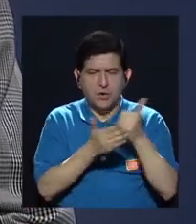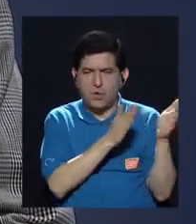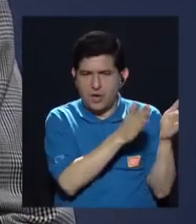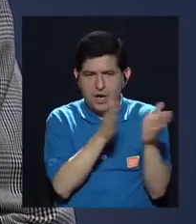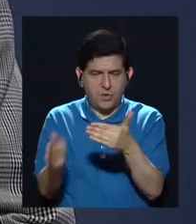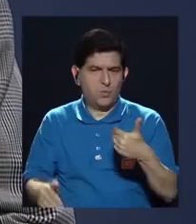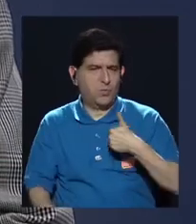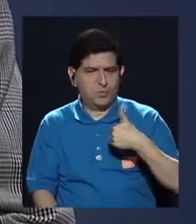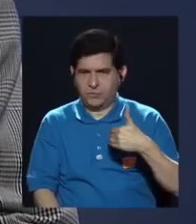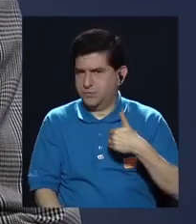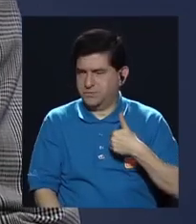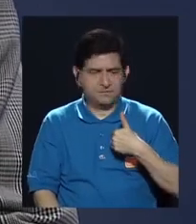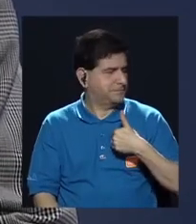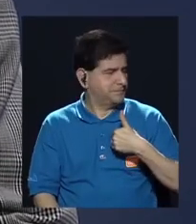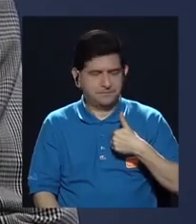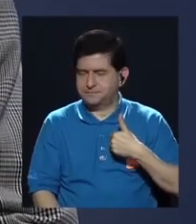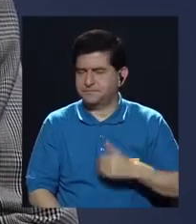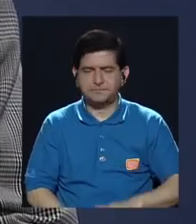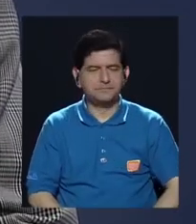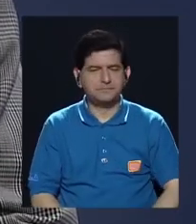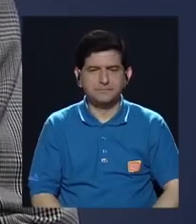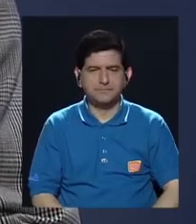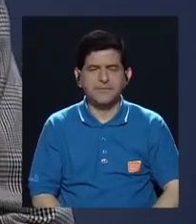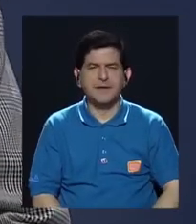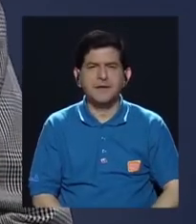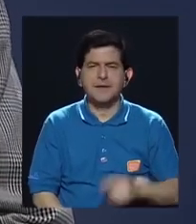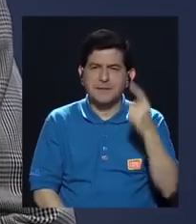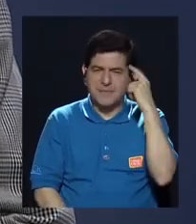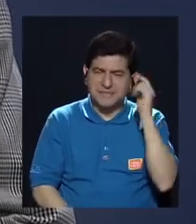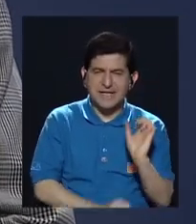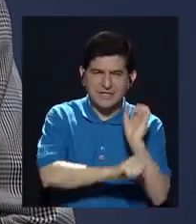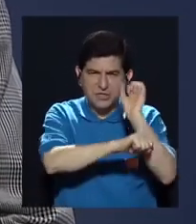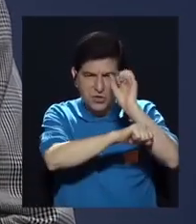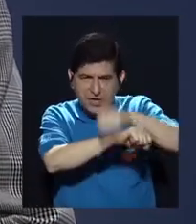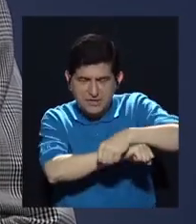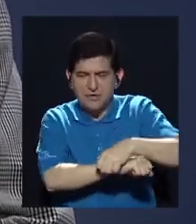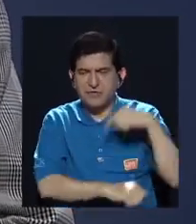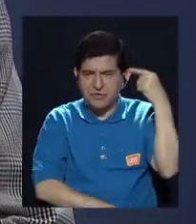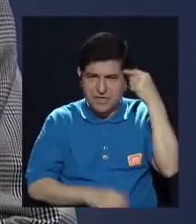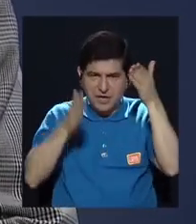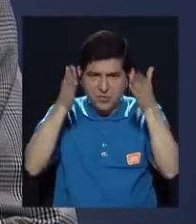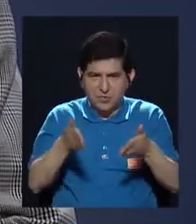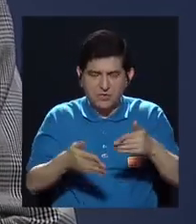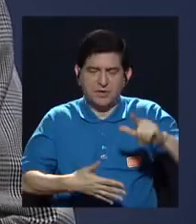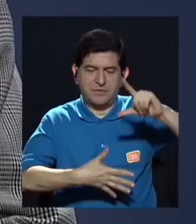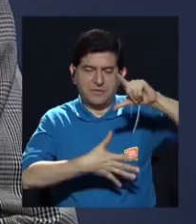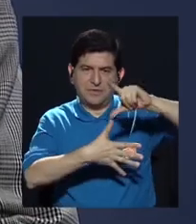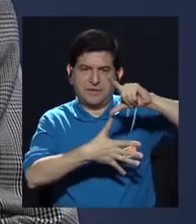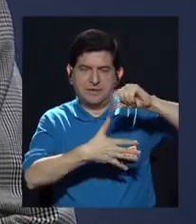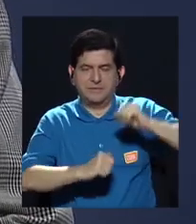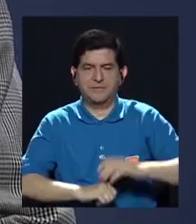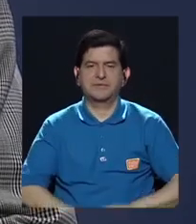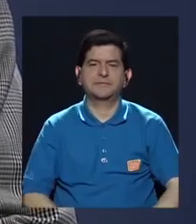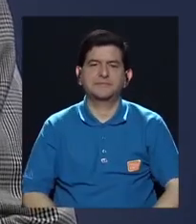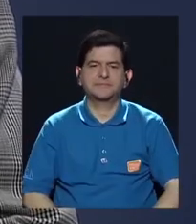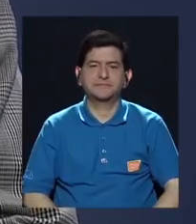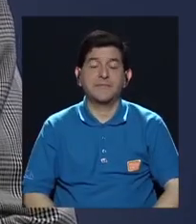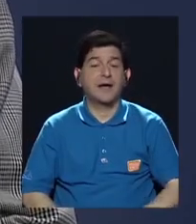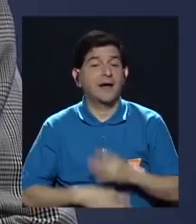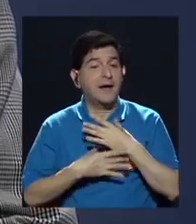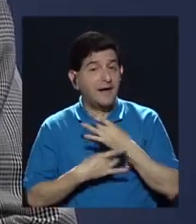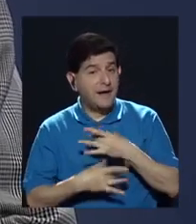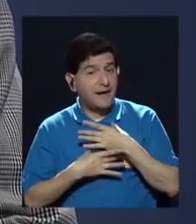de los planes que tenían en función de derrocar dictadores en América. Entonces vean ustedes